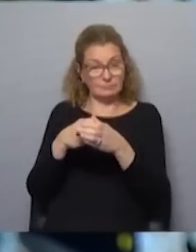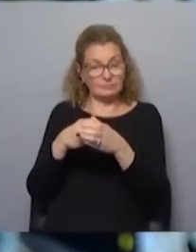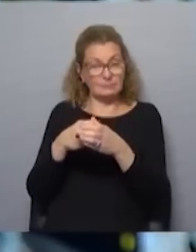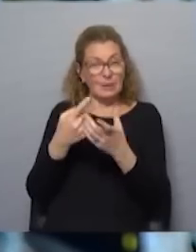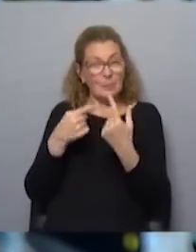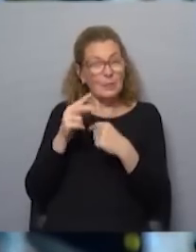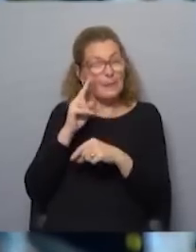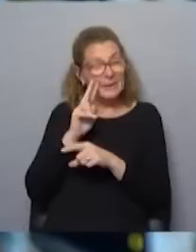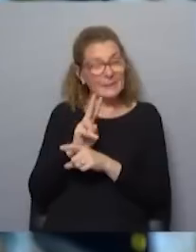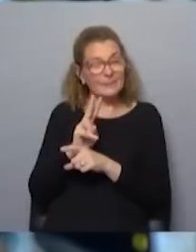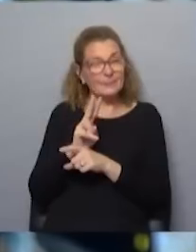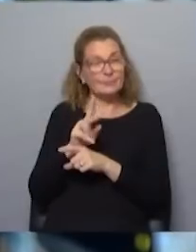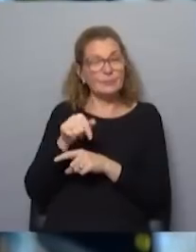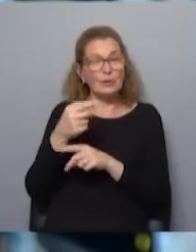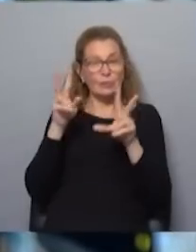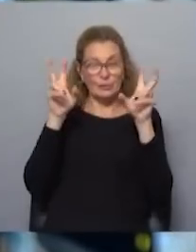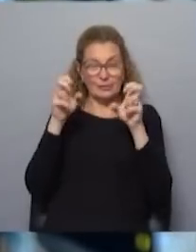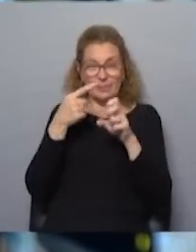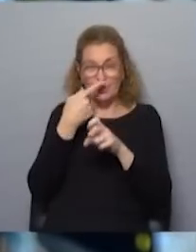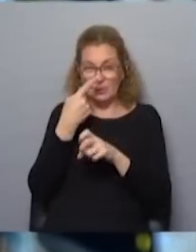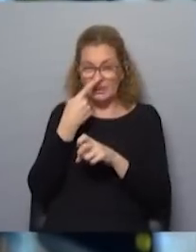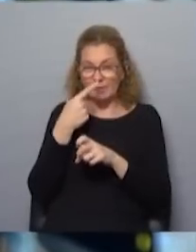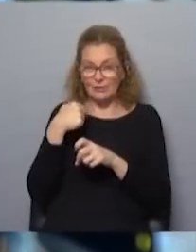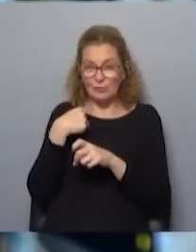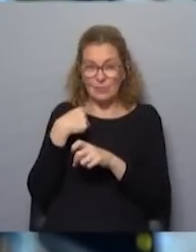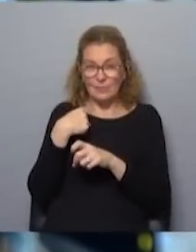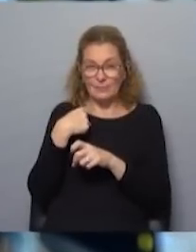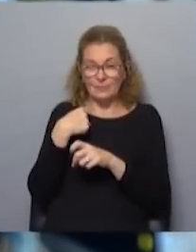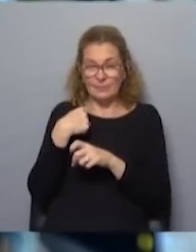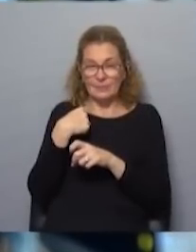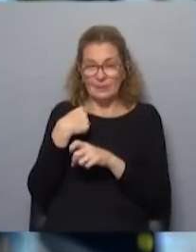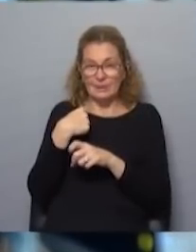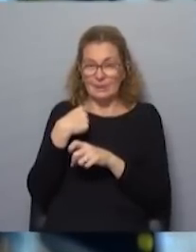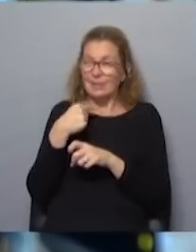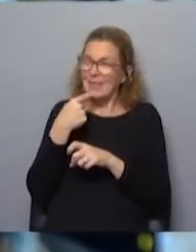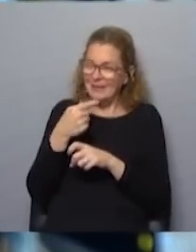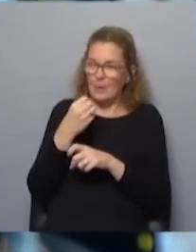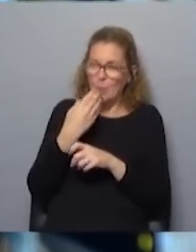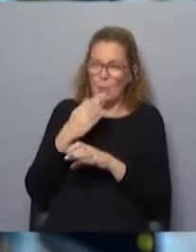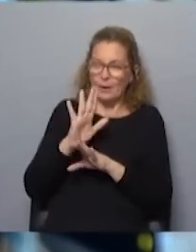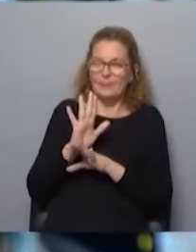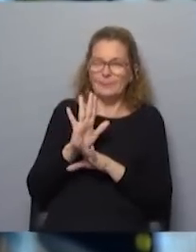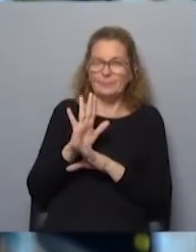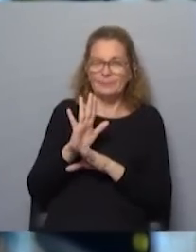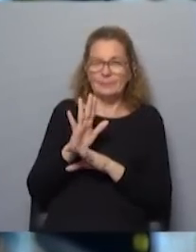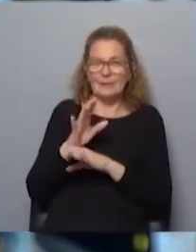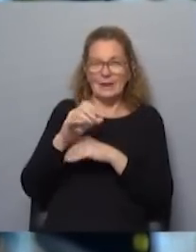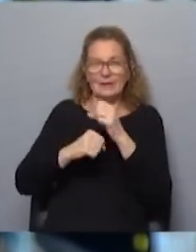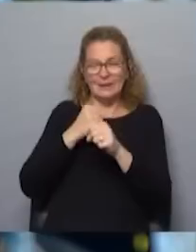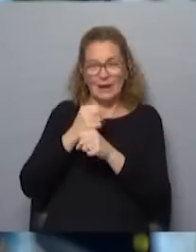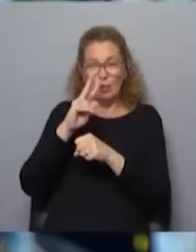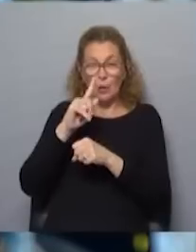mire otro tema interesante que yo creo que la pena de mención en el año